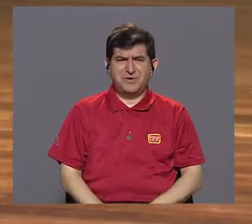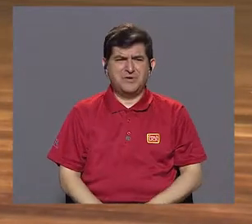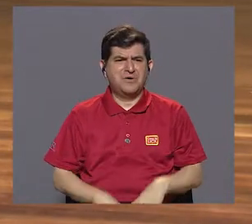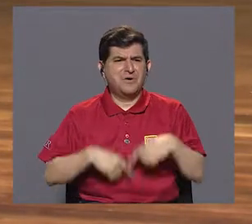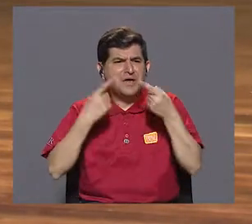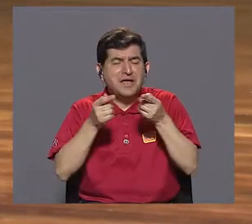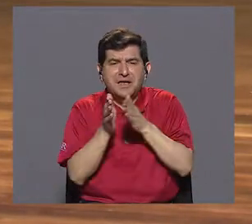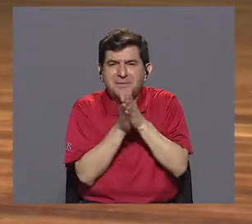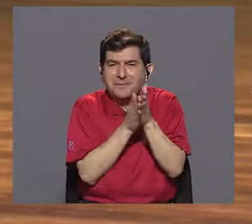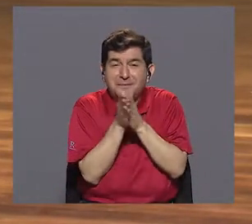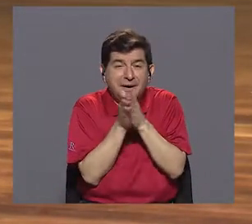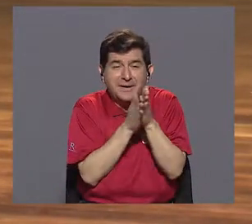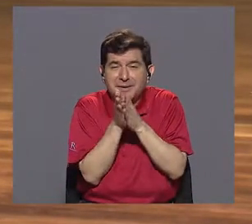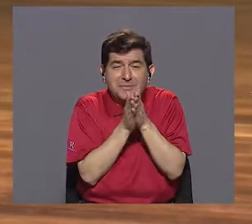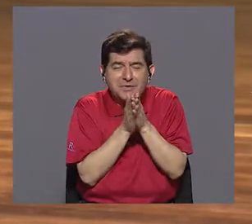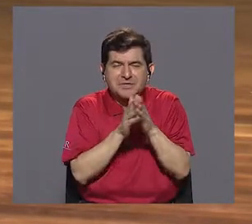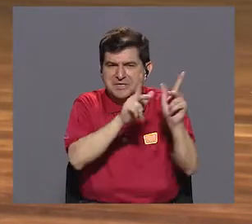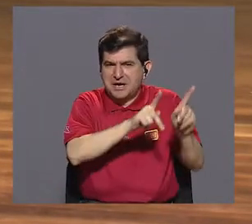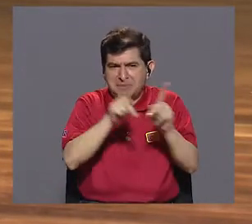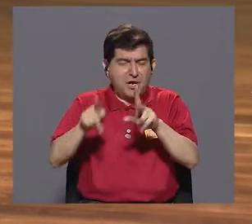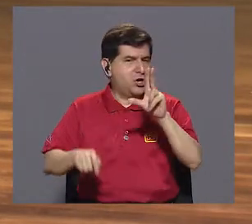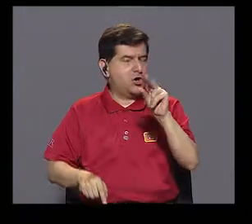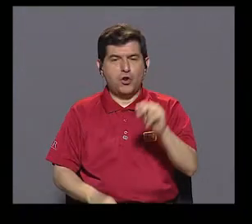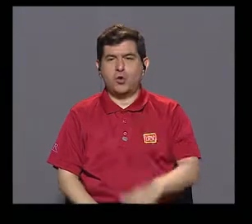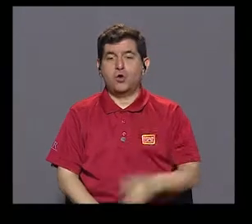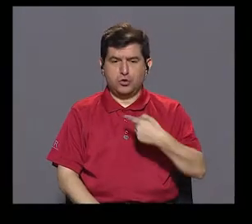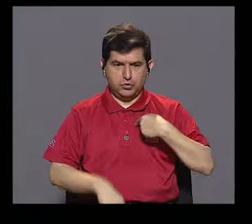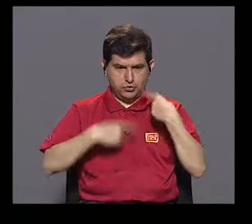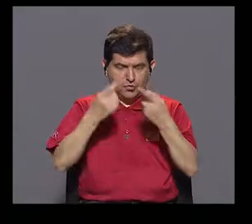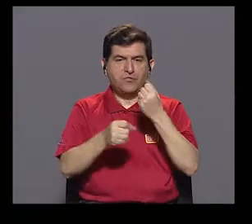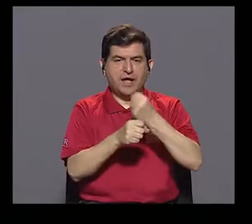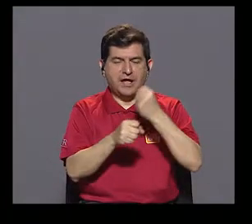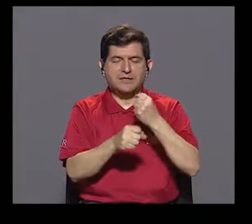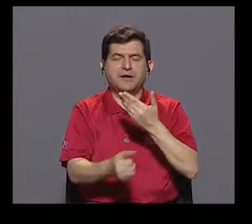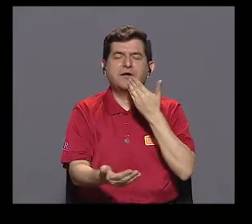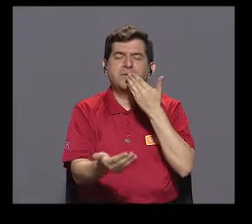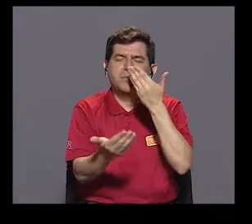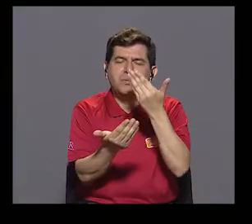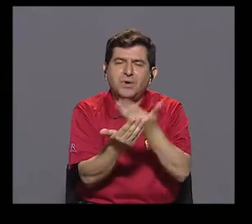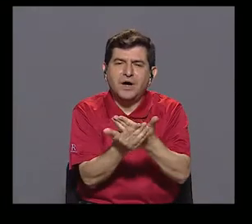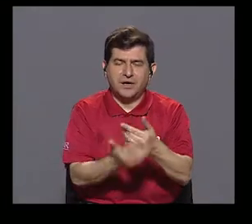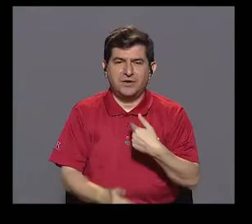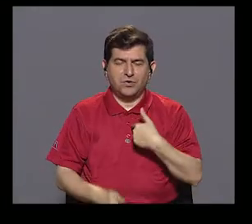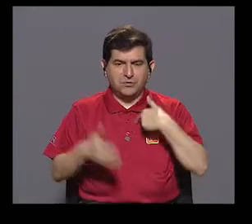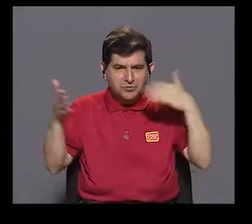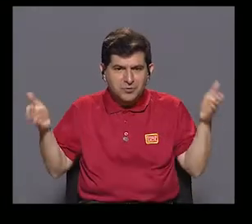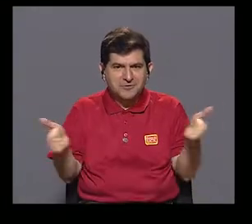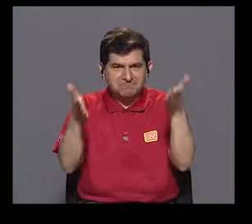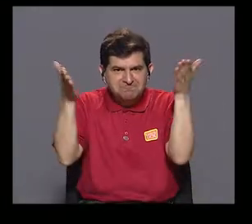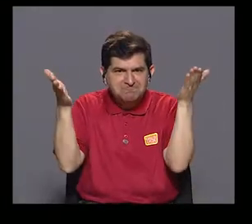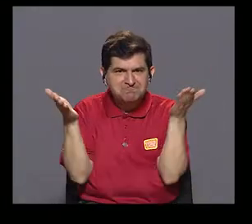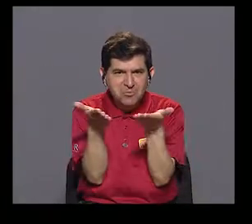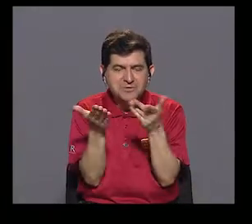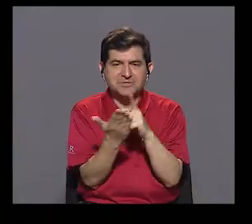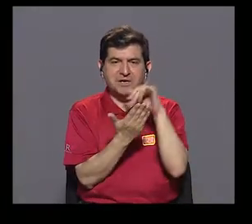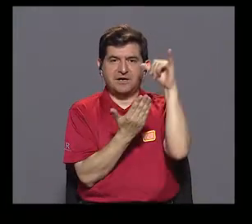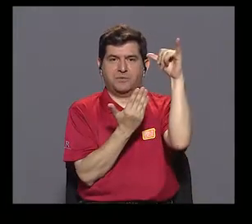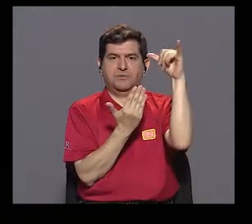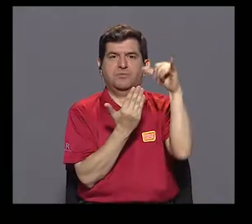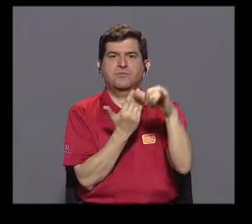a aprovecharme de ellas y de ellos. No, yo creo que yo fui a una tarea noble. Yo impulsaba